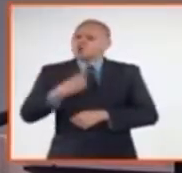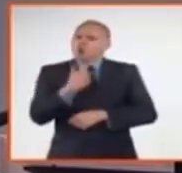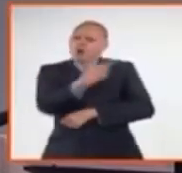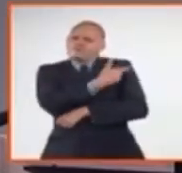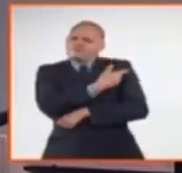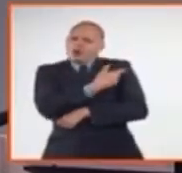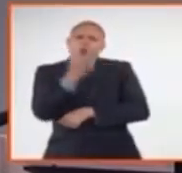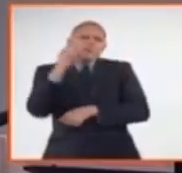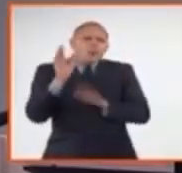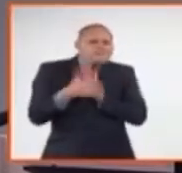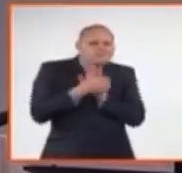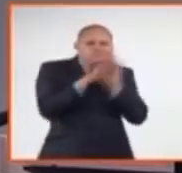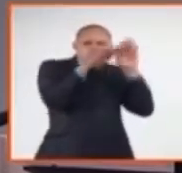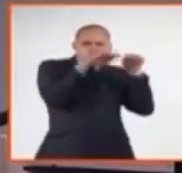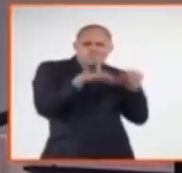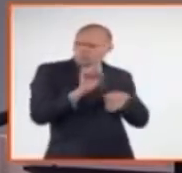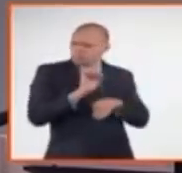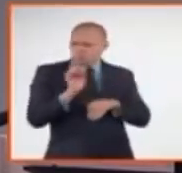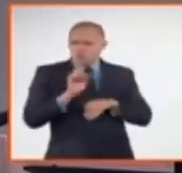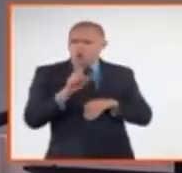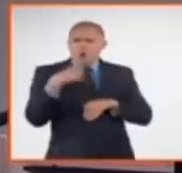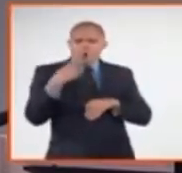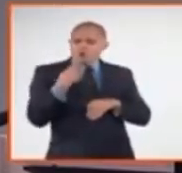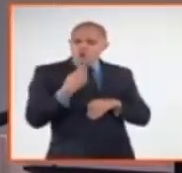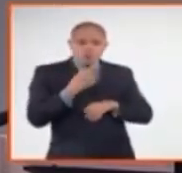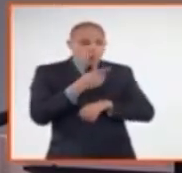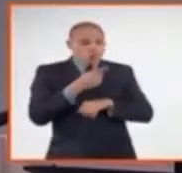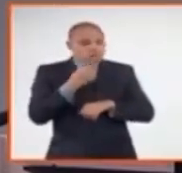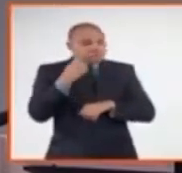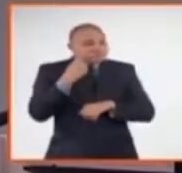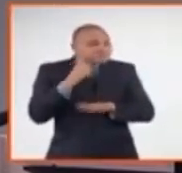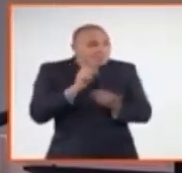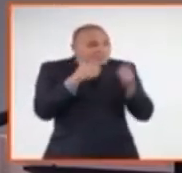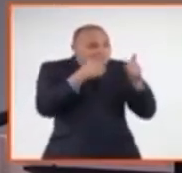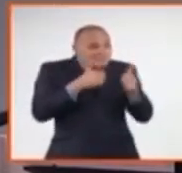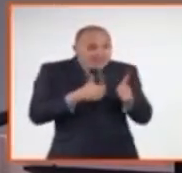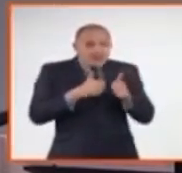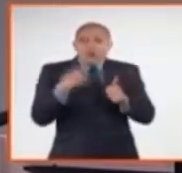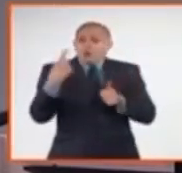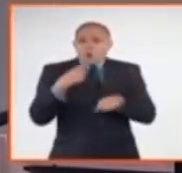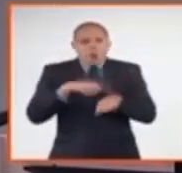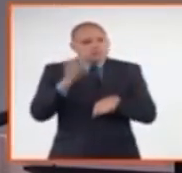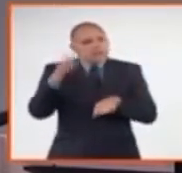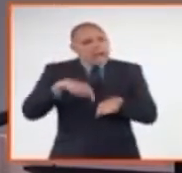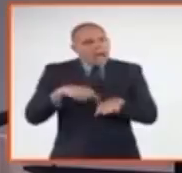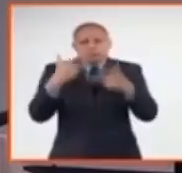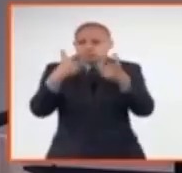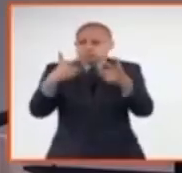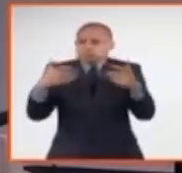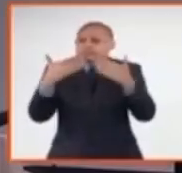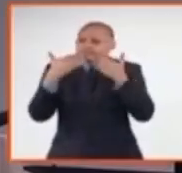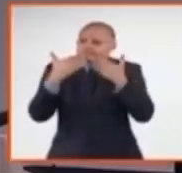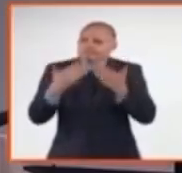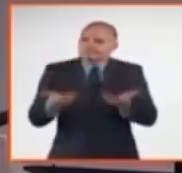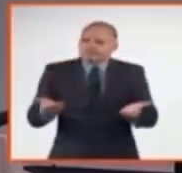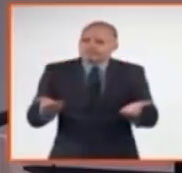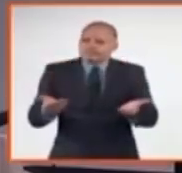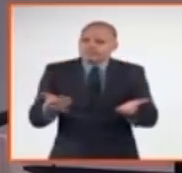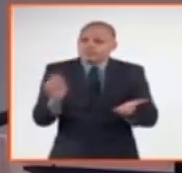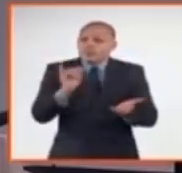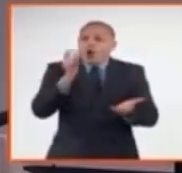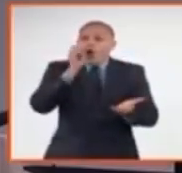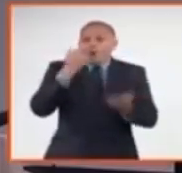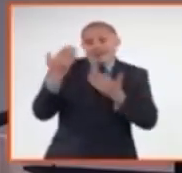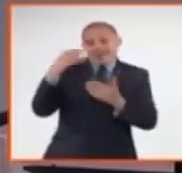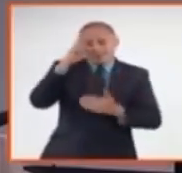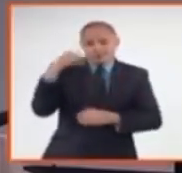menor tiempo posible en consonancia con nuestras capacidades productivas porque a partir de los resultados que mostraba el territorio de google teóricamente